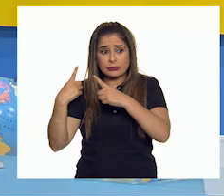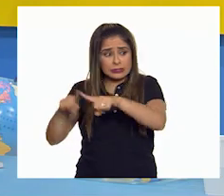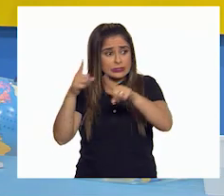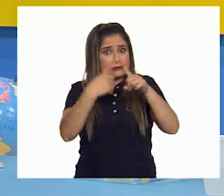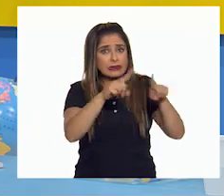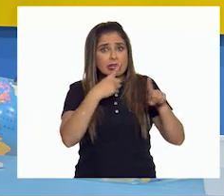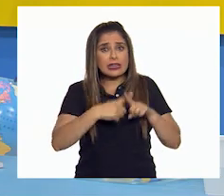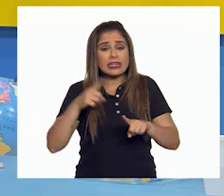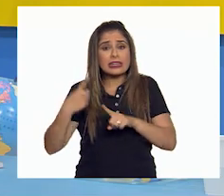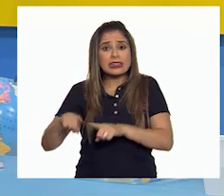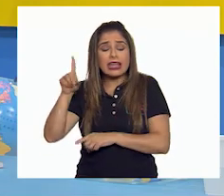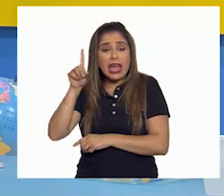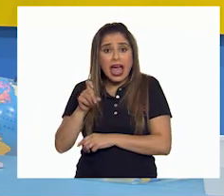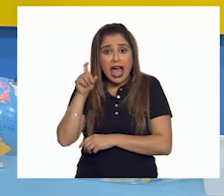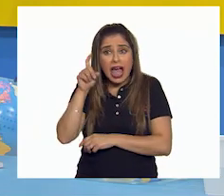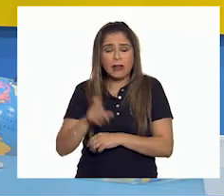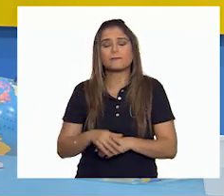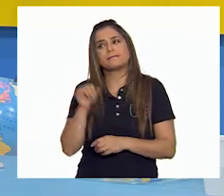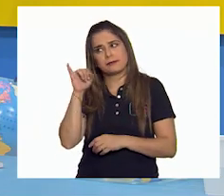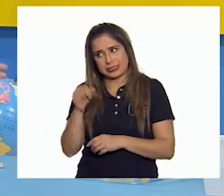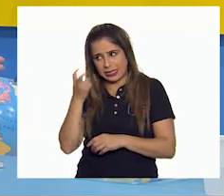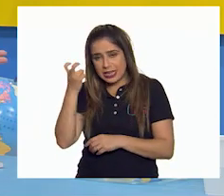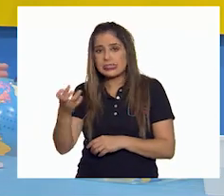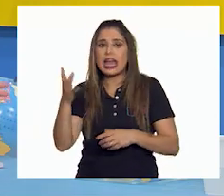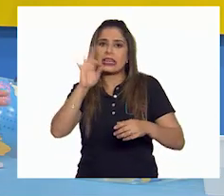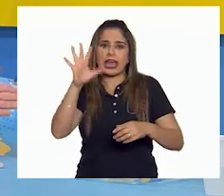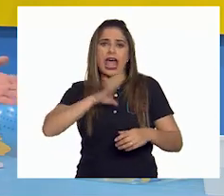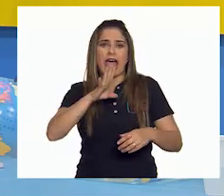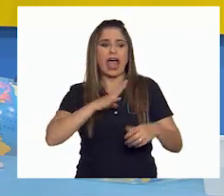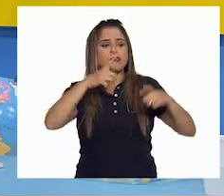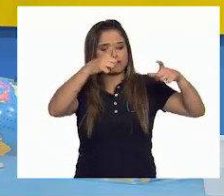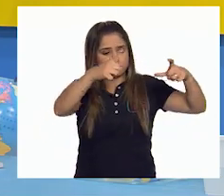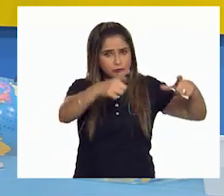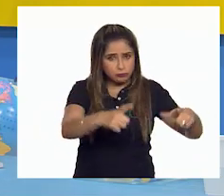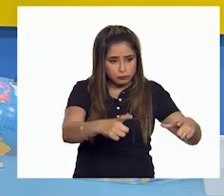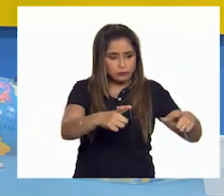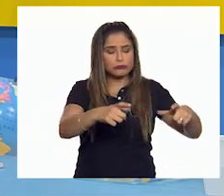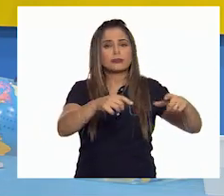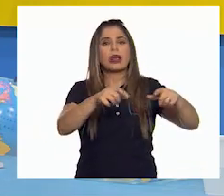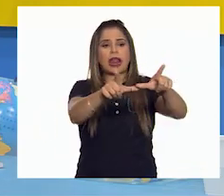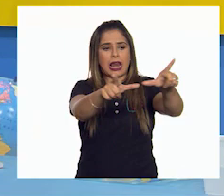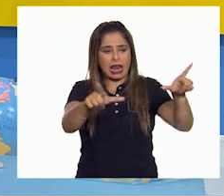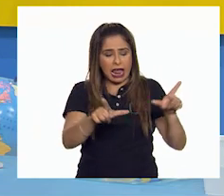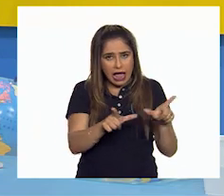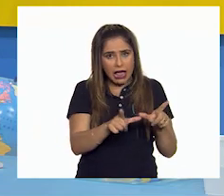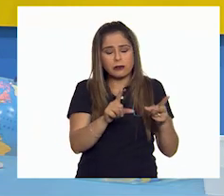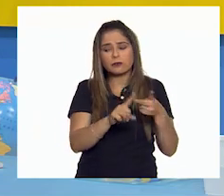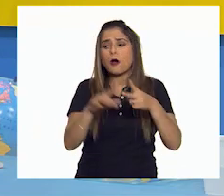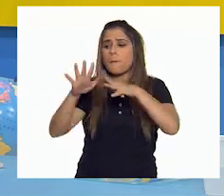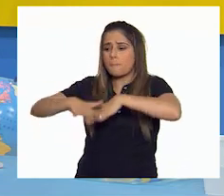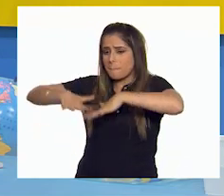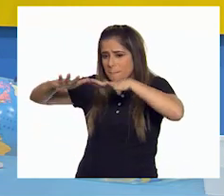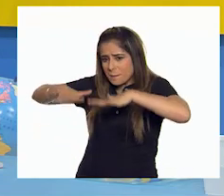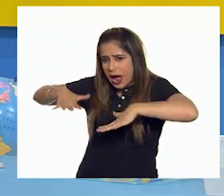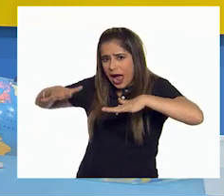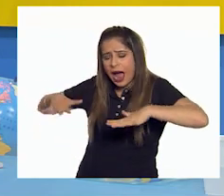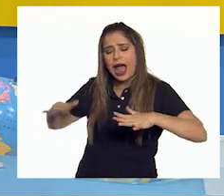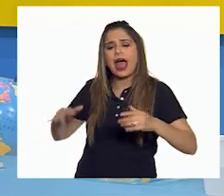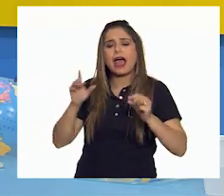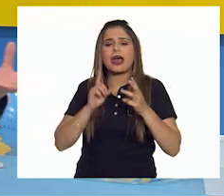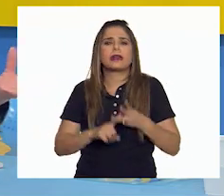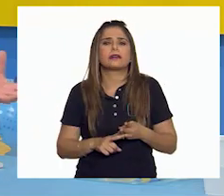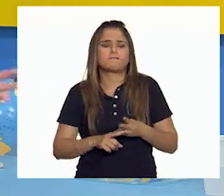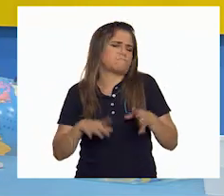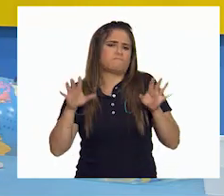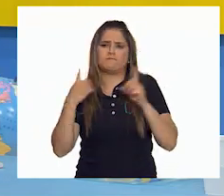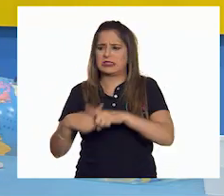lago y antes a lo mejor en una nube que viajó desde muy lejos, desde el mar. Es más, no sé